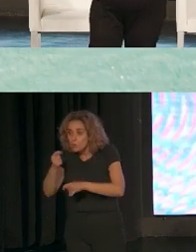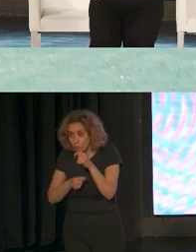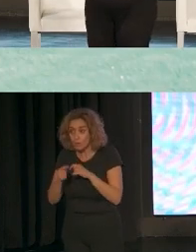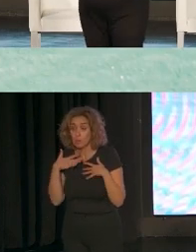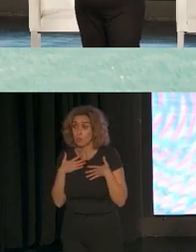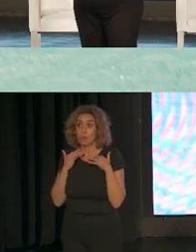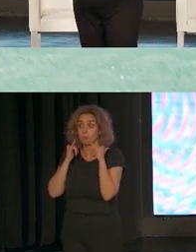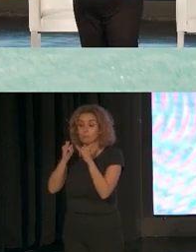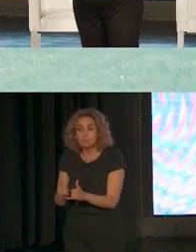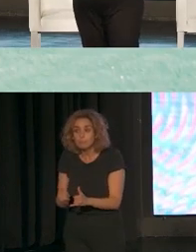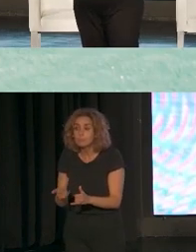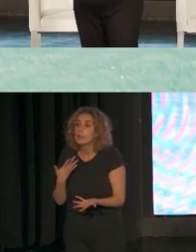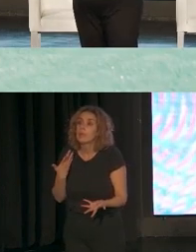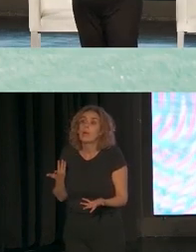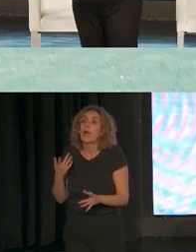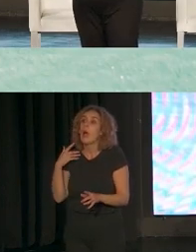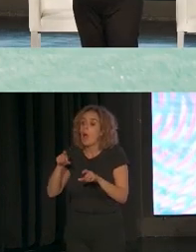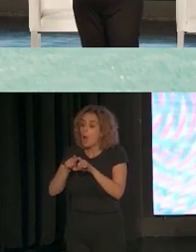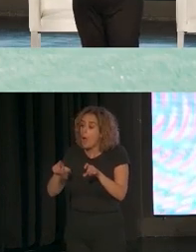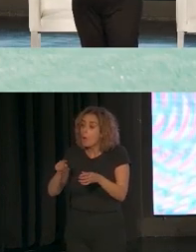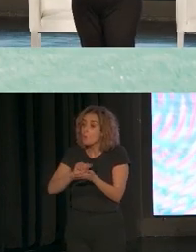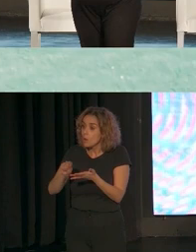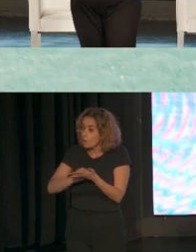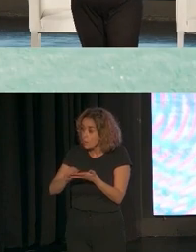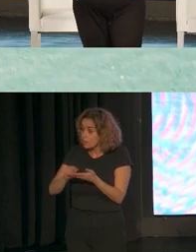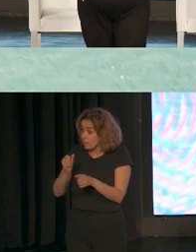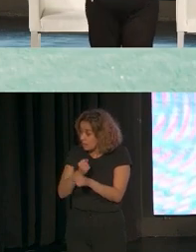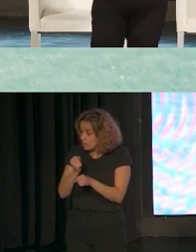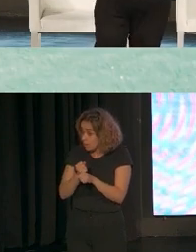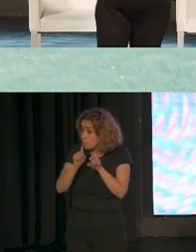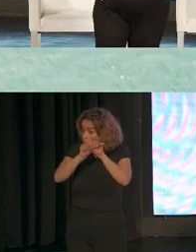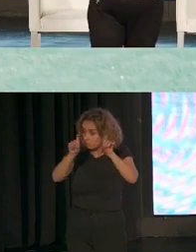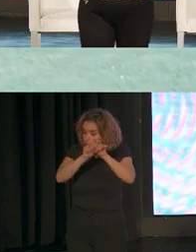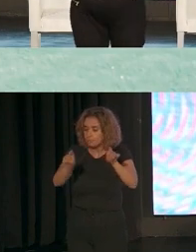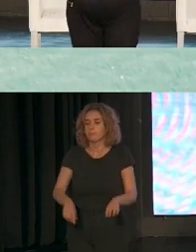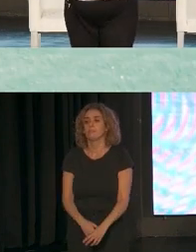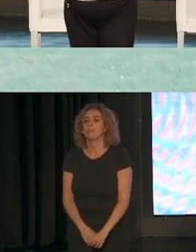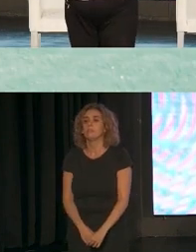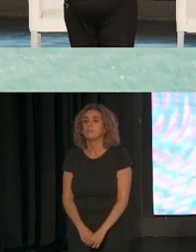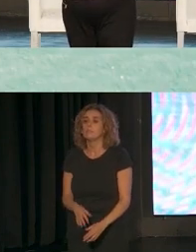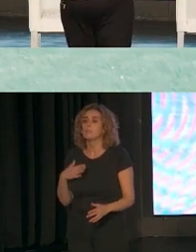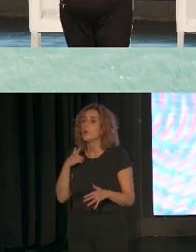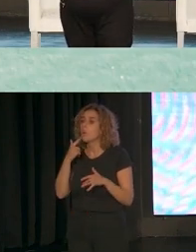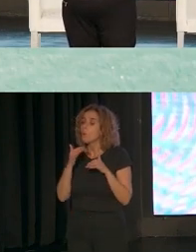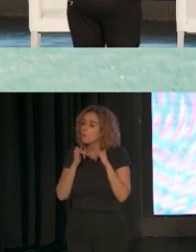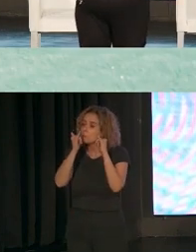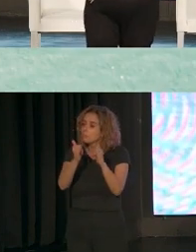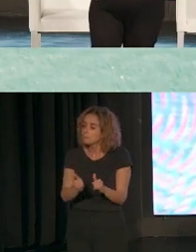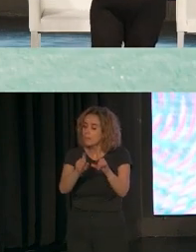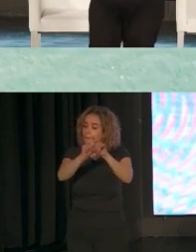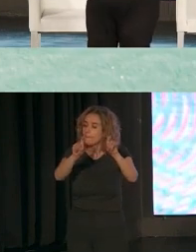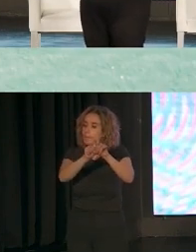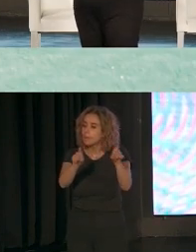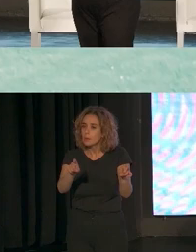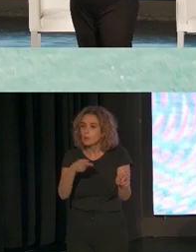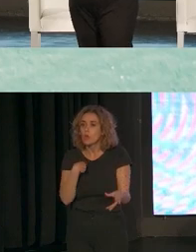asociativo acercándome a una oficina de empleo de una entidad nada más llegar a esta entidad lo